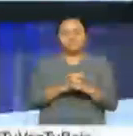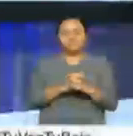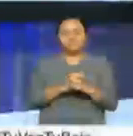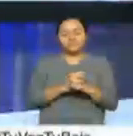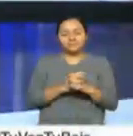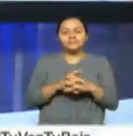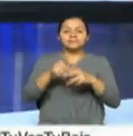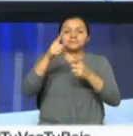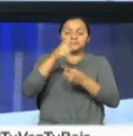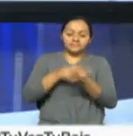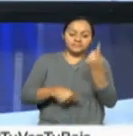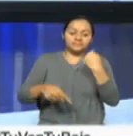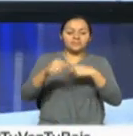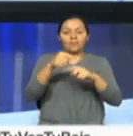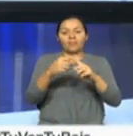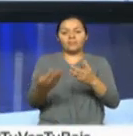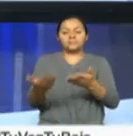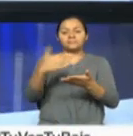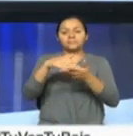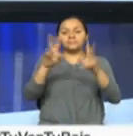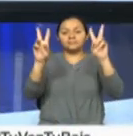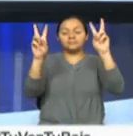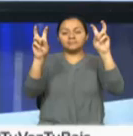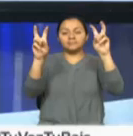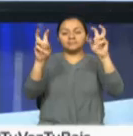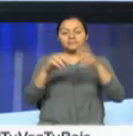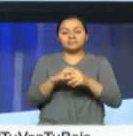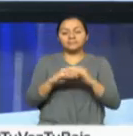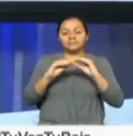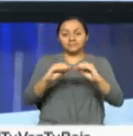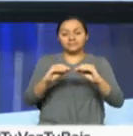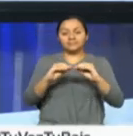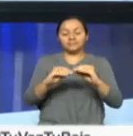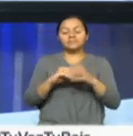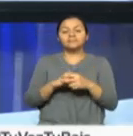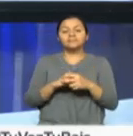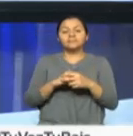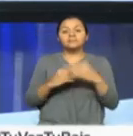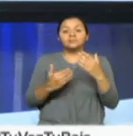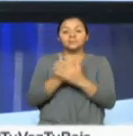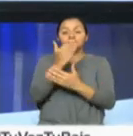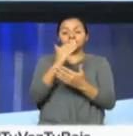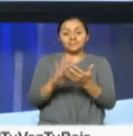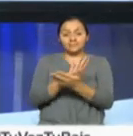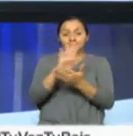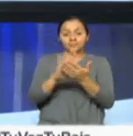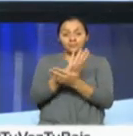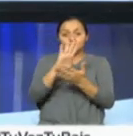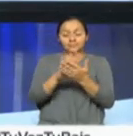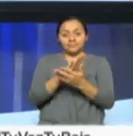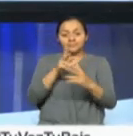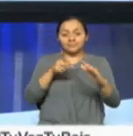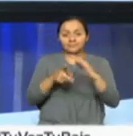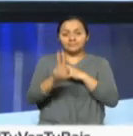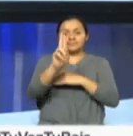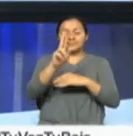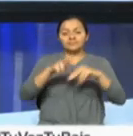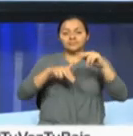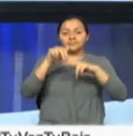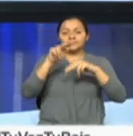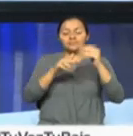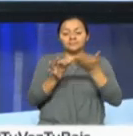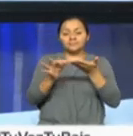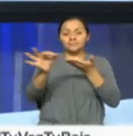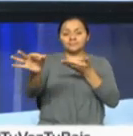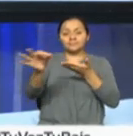Bien, retomamos nuevamente temas sobre educación. Una nueva unidad educativa del Milenio se construye en la zona del